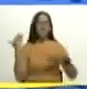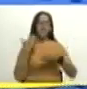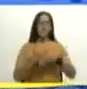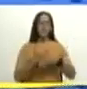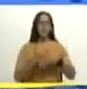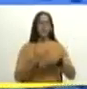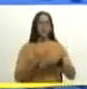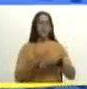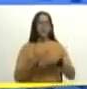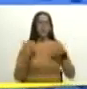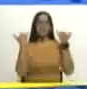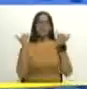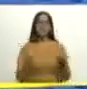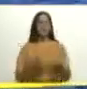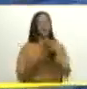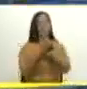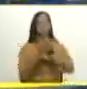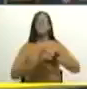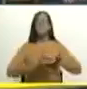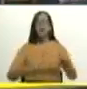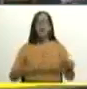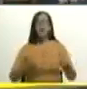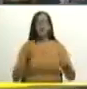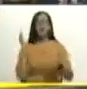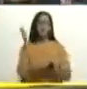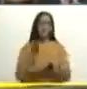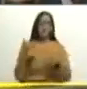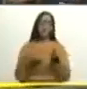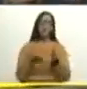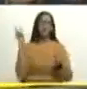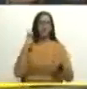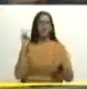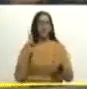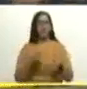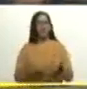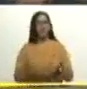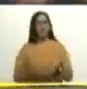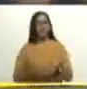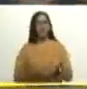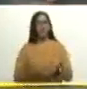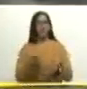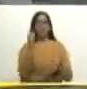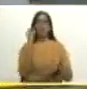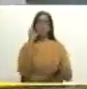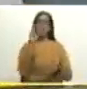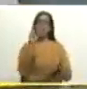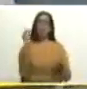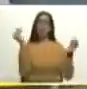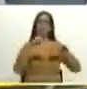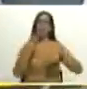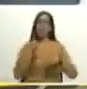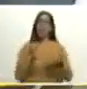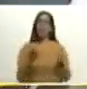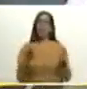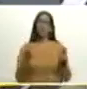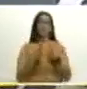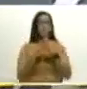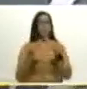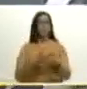sanciones. Basta ya de sanciones contra Venezuela. Un segundo consenso que debemos lograr entre